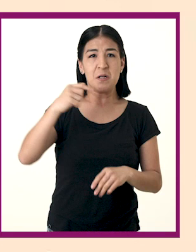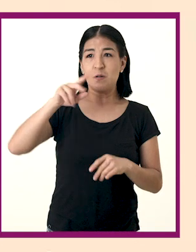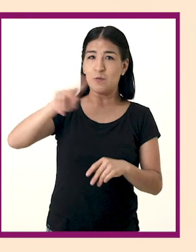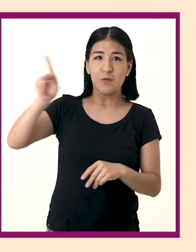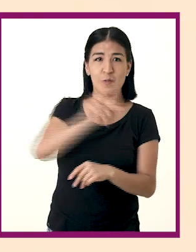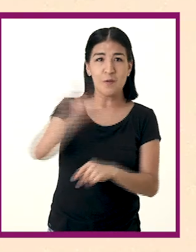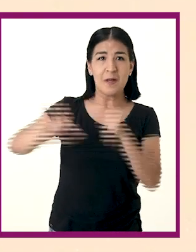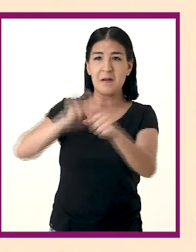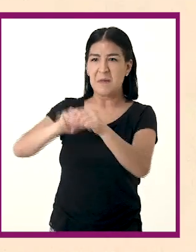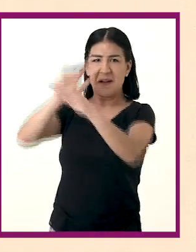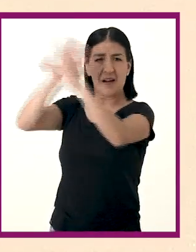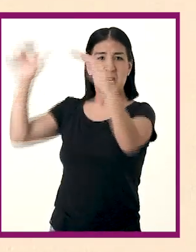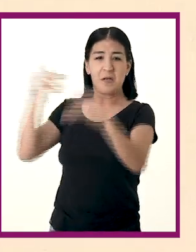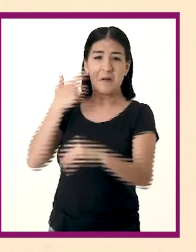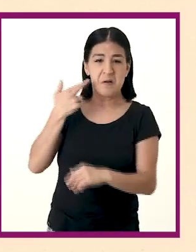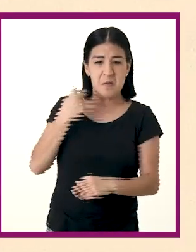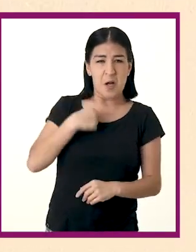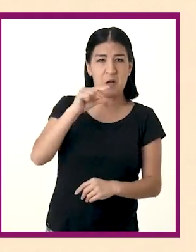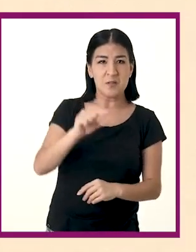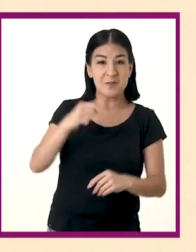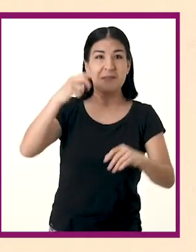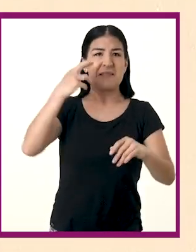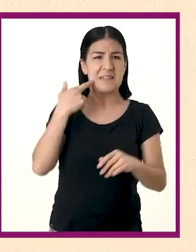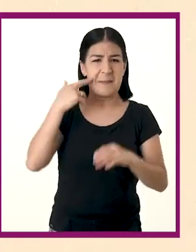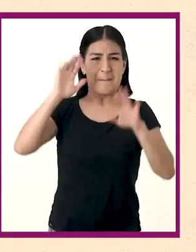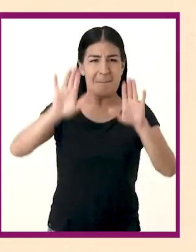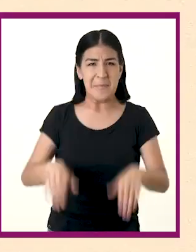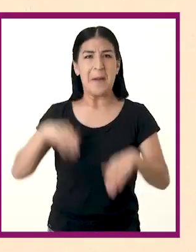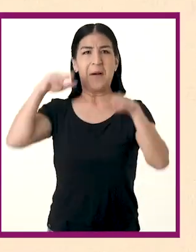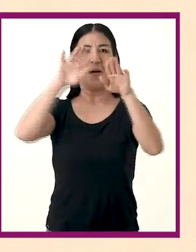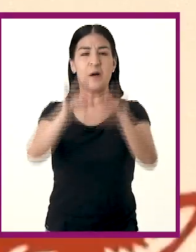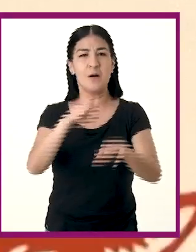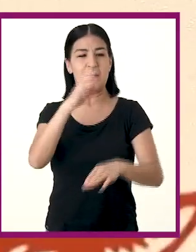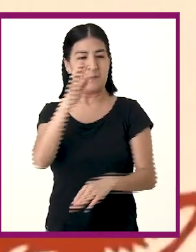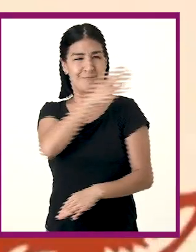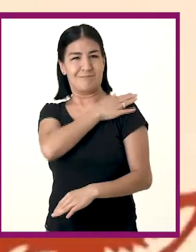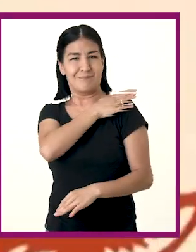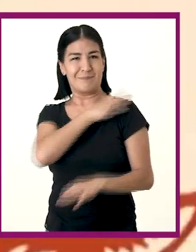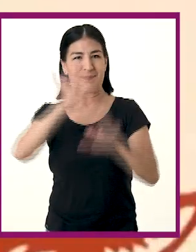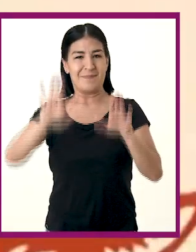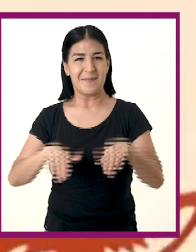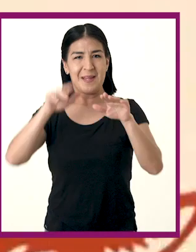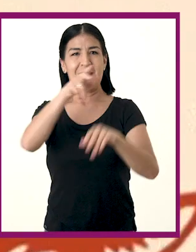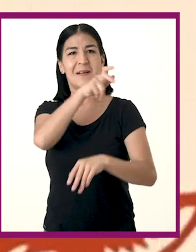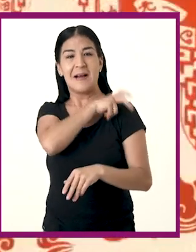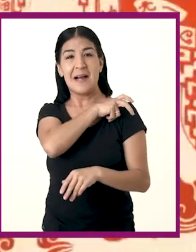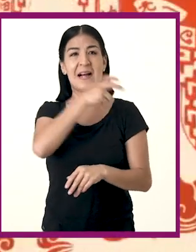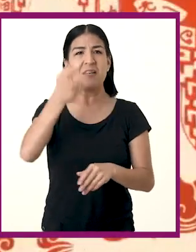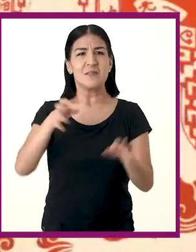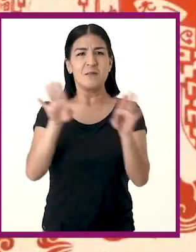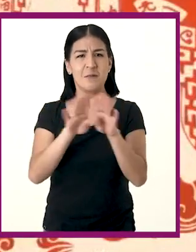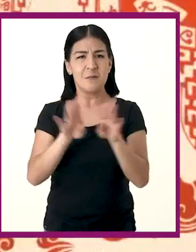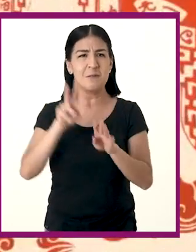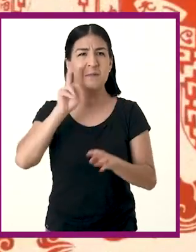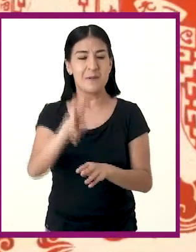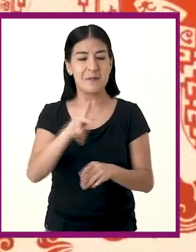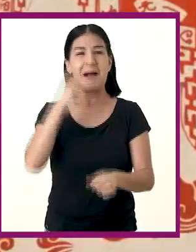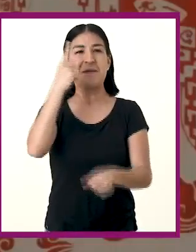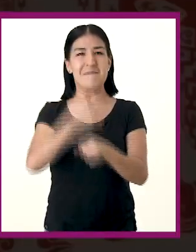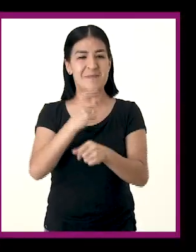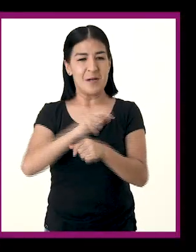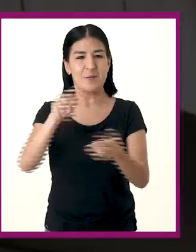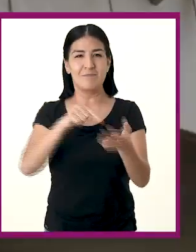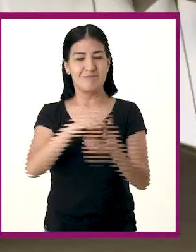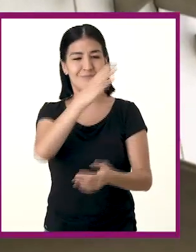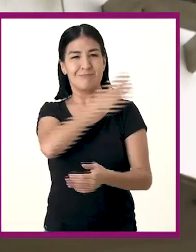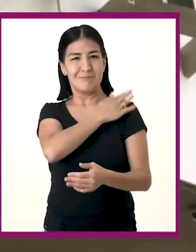verse de mucho menor tamaño que el resto, saltó al lomo del buey. El rey quedó impresionado por la habilidad de este animal y la